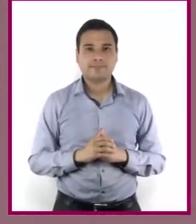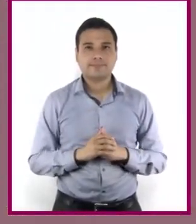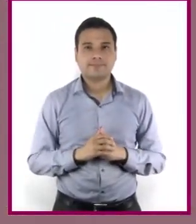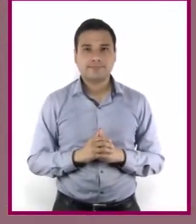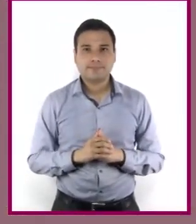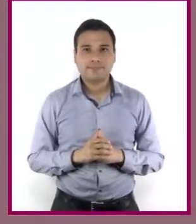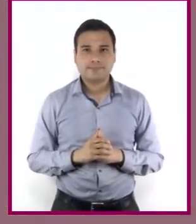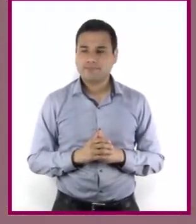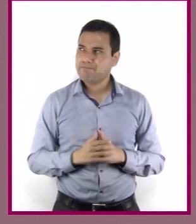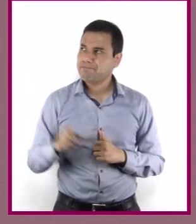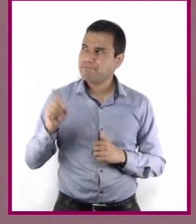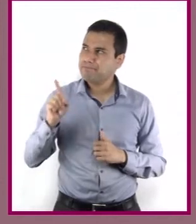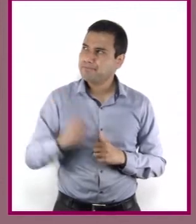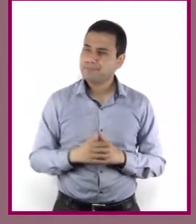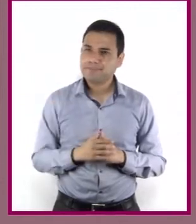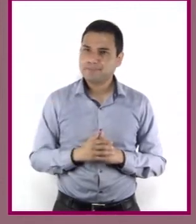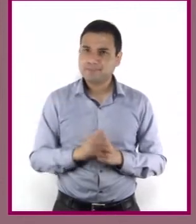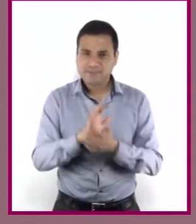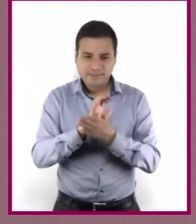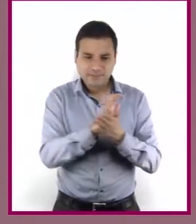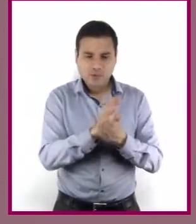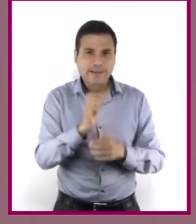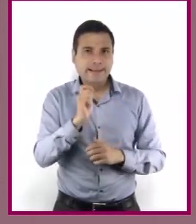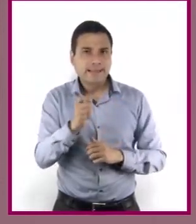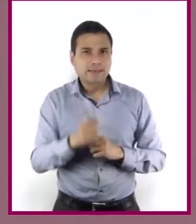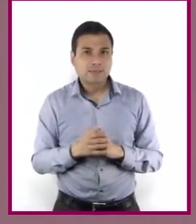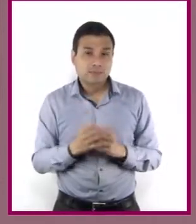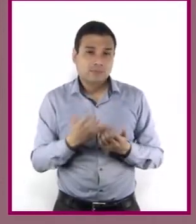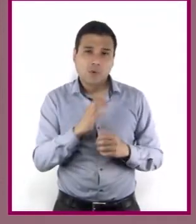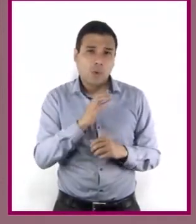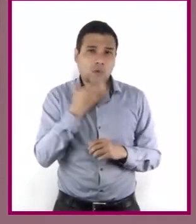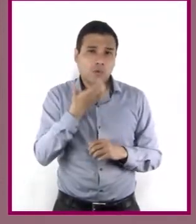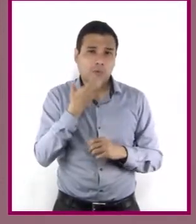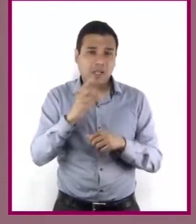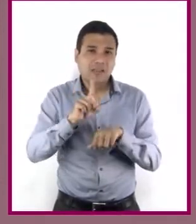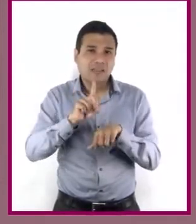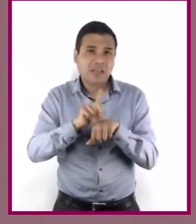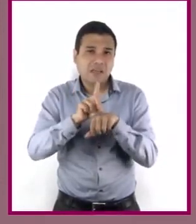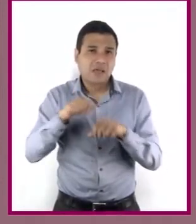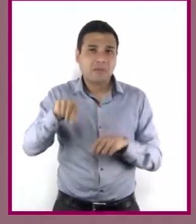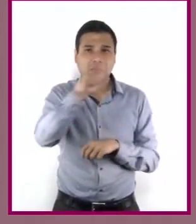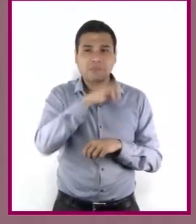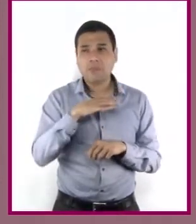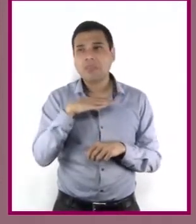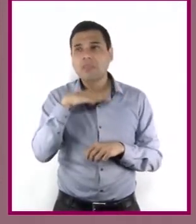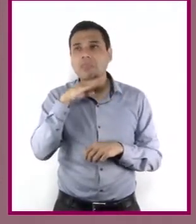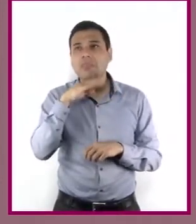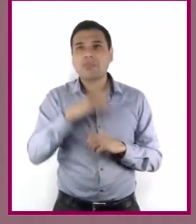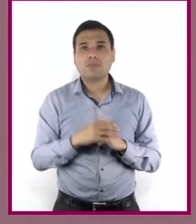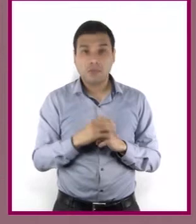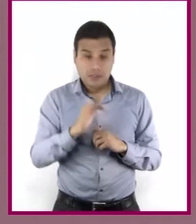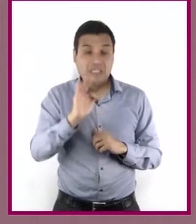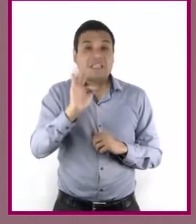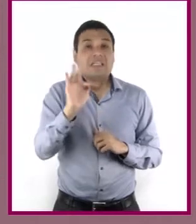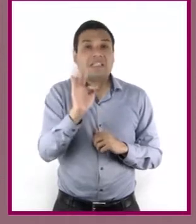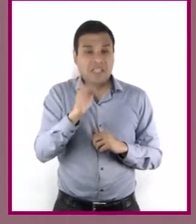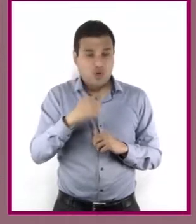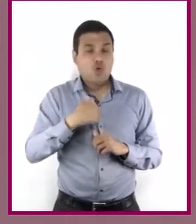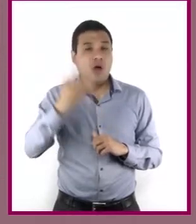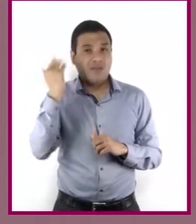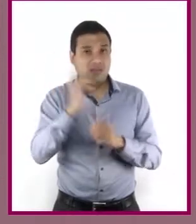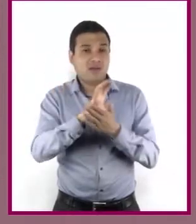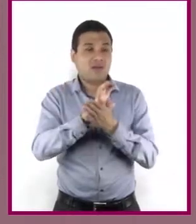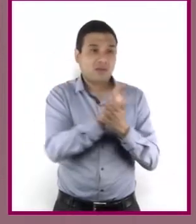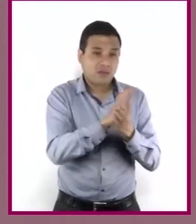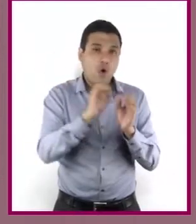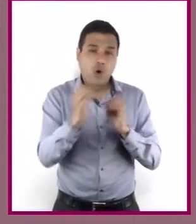¿Qué es la discriminación? Es una práctica tan cotidiana que a veces no percibimos, pero que en algún momento le hemos causado o recibido. La